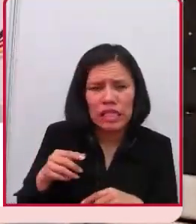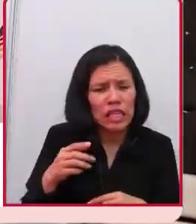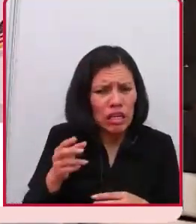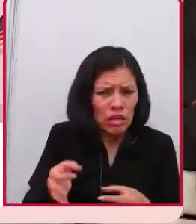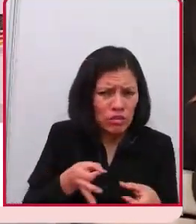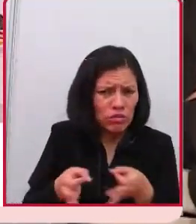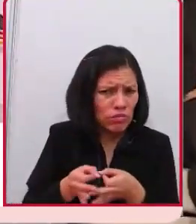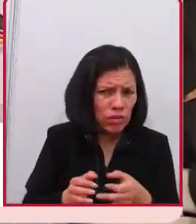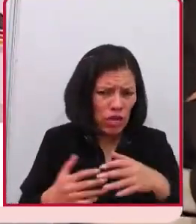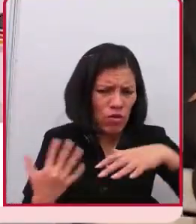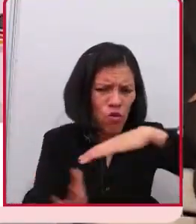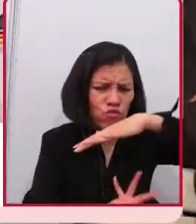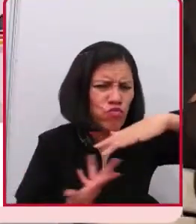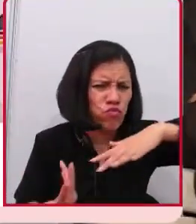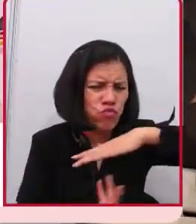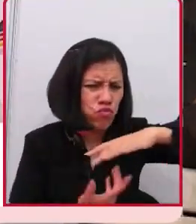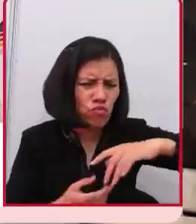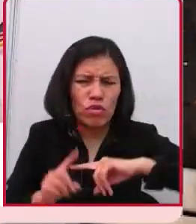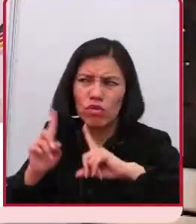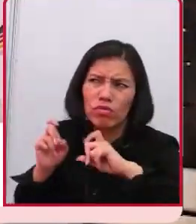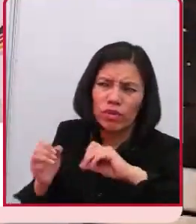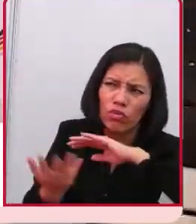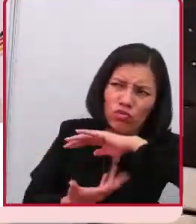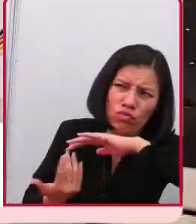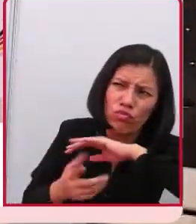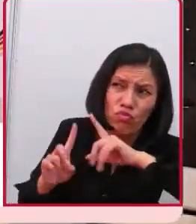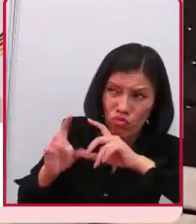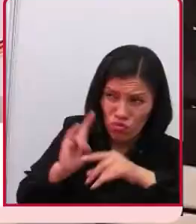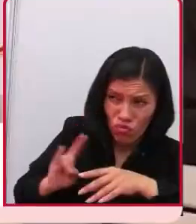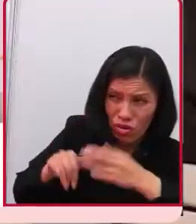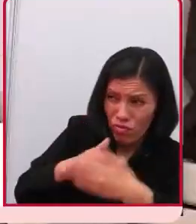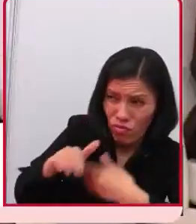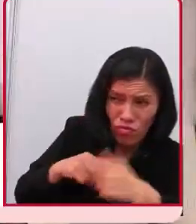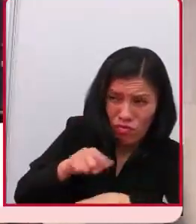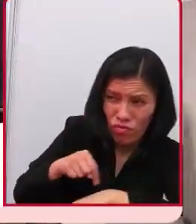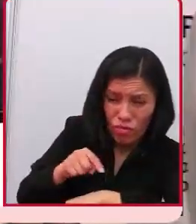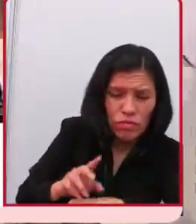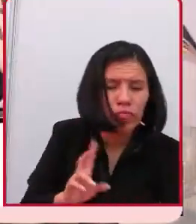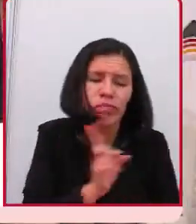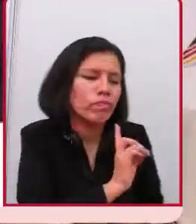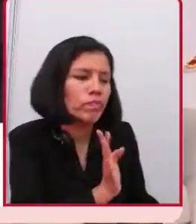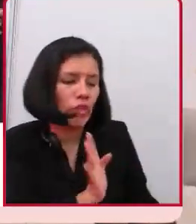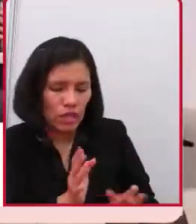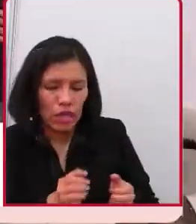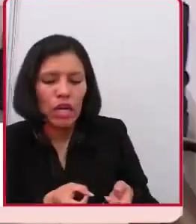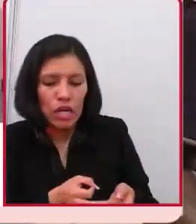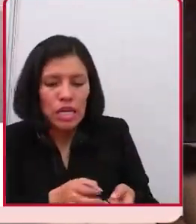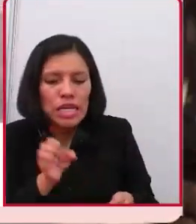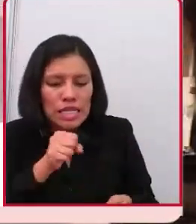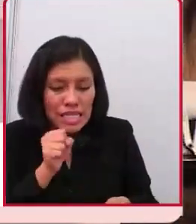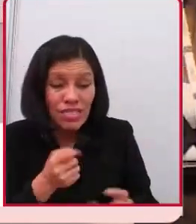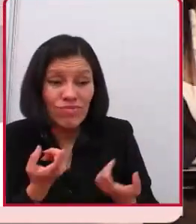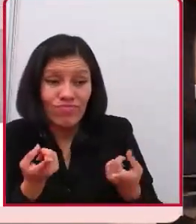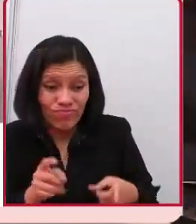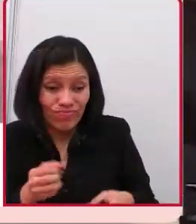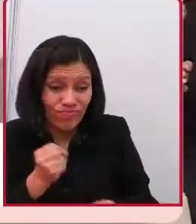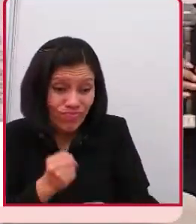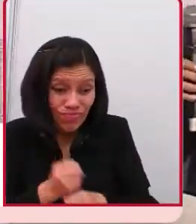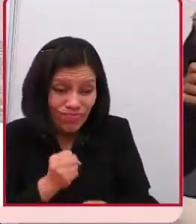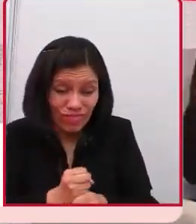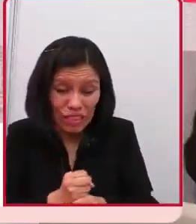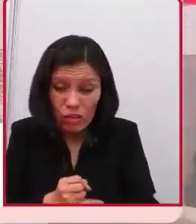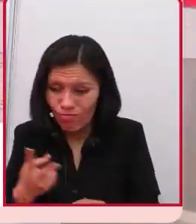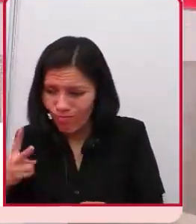el tiempo, solamente cuando es complejo el material. Sí, es que al trabajar con 3 o 4 frentes